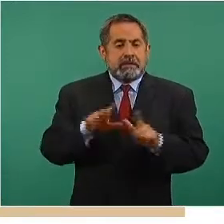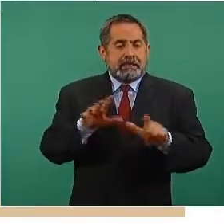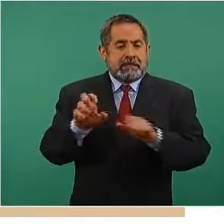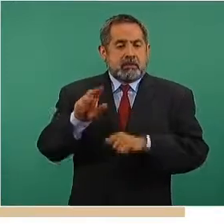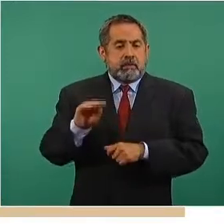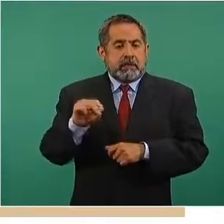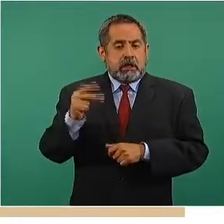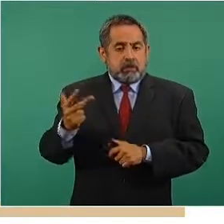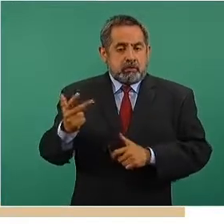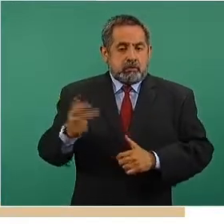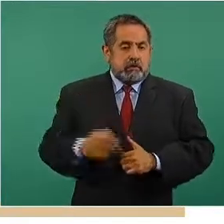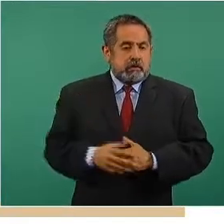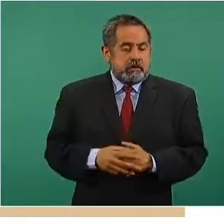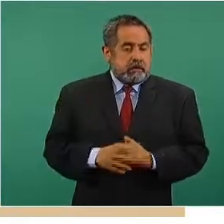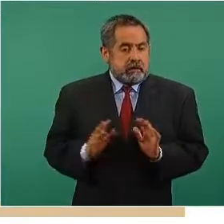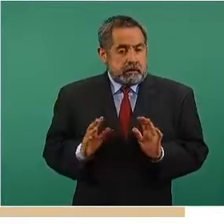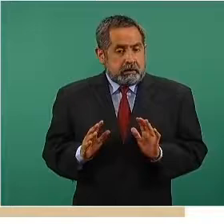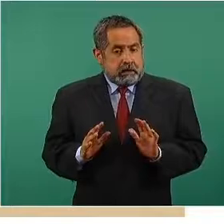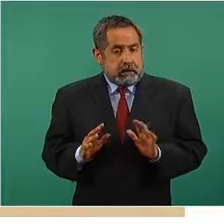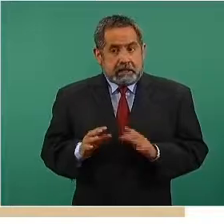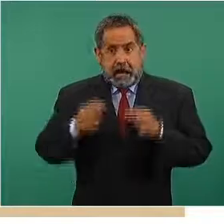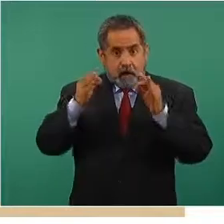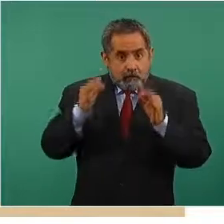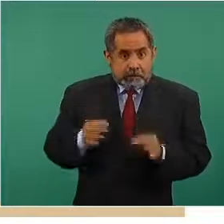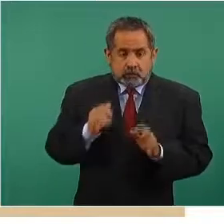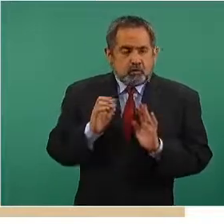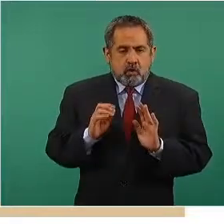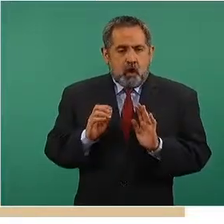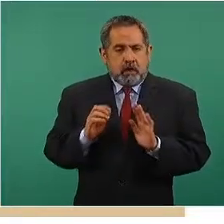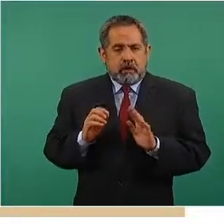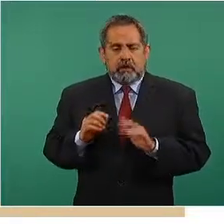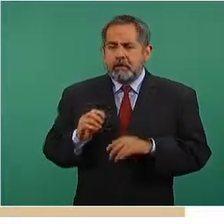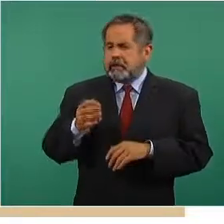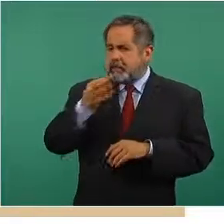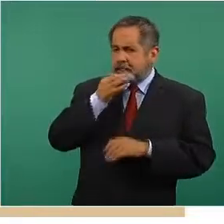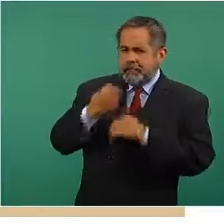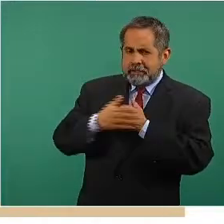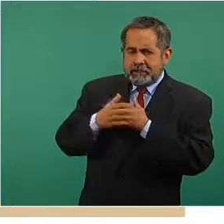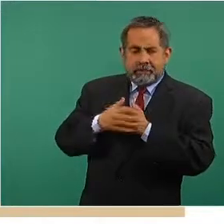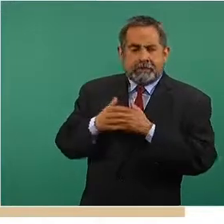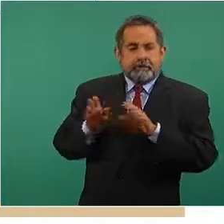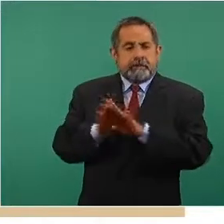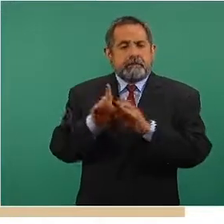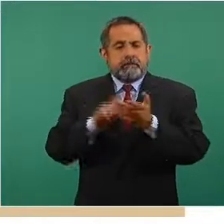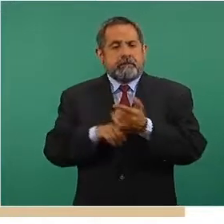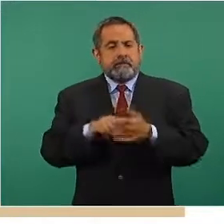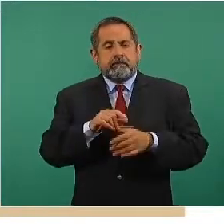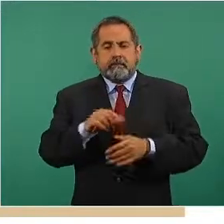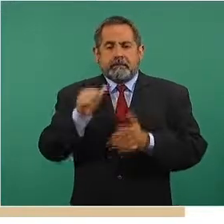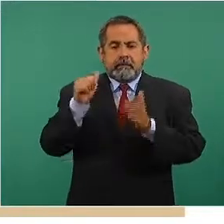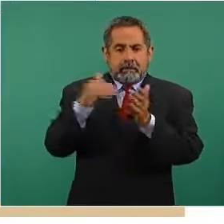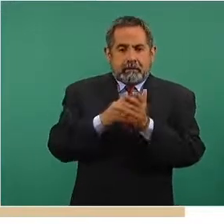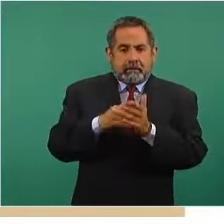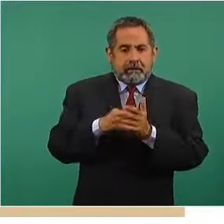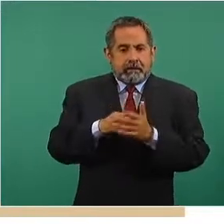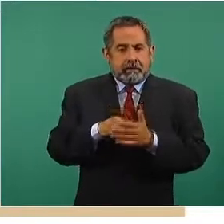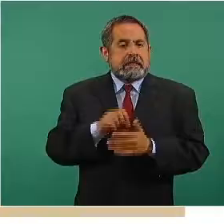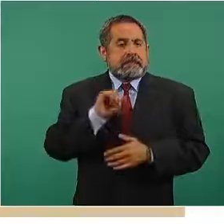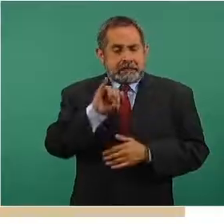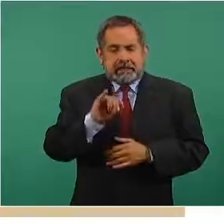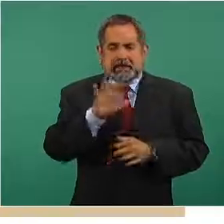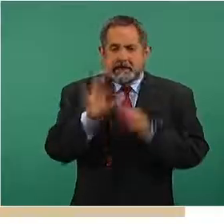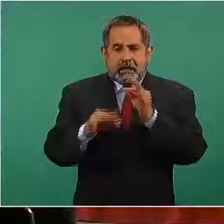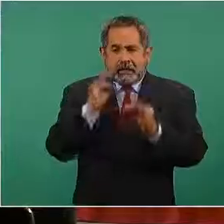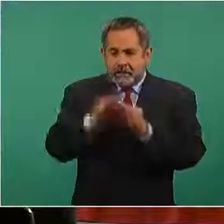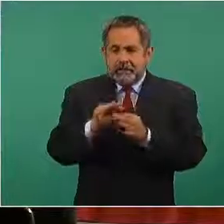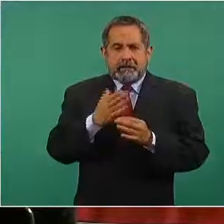19,798. No quiere decir que se han confirmado. Me han dicho ahorita, me están diciendo que cerca de 6,000 de estas sí fueron confirmadas